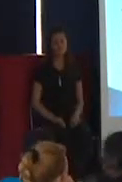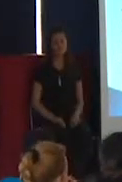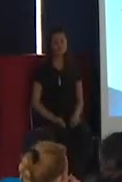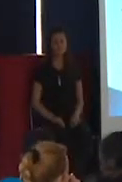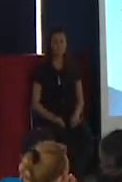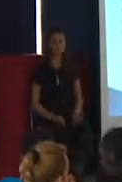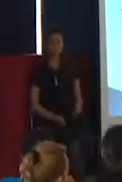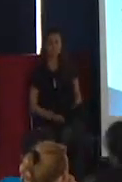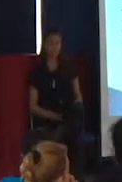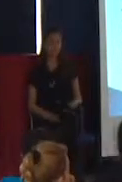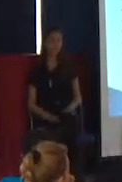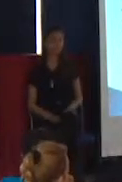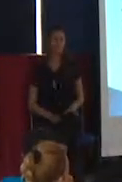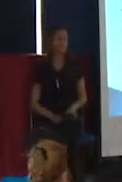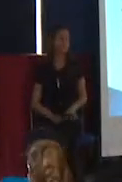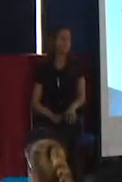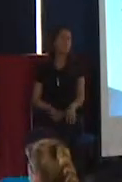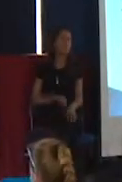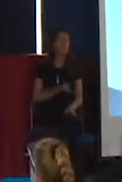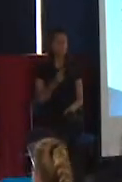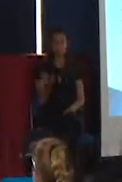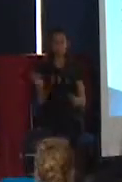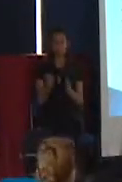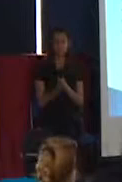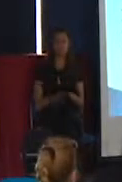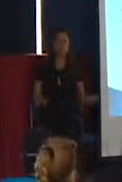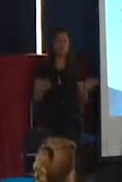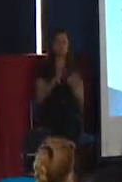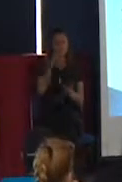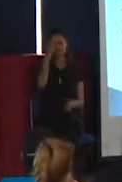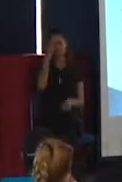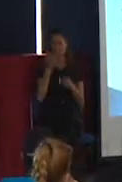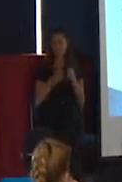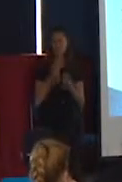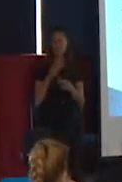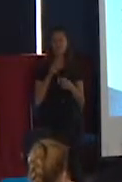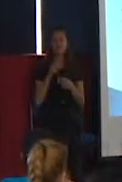Otra de las cosas importantes a saber es el presupuesto.